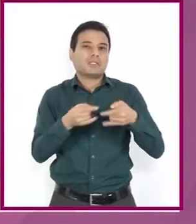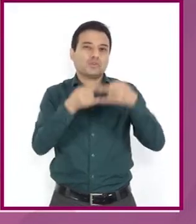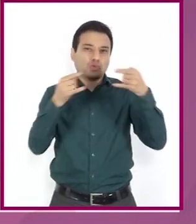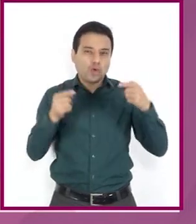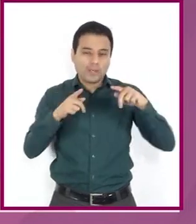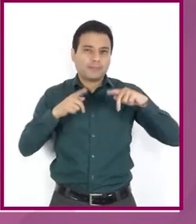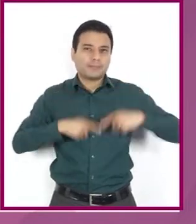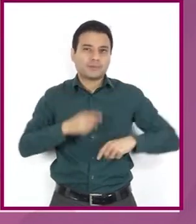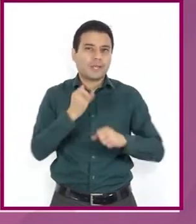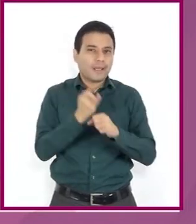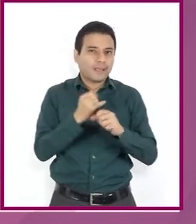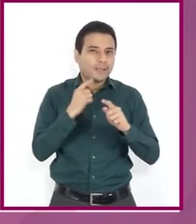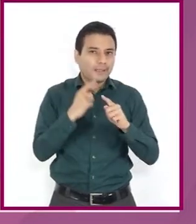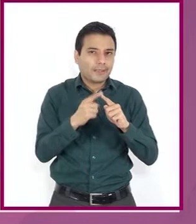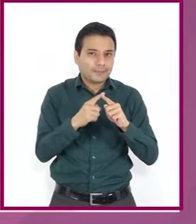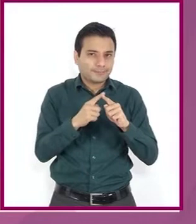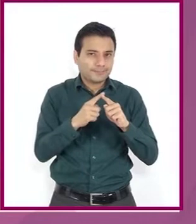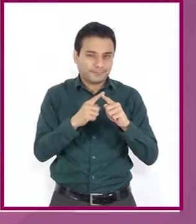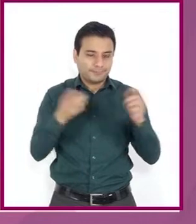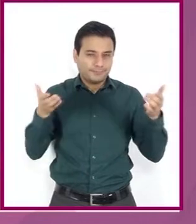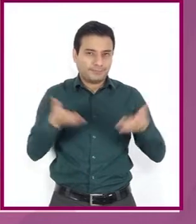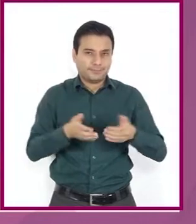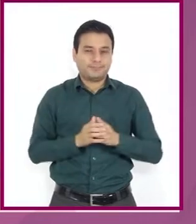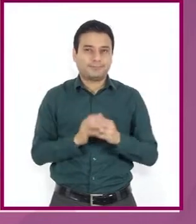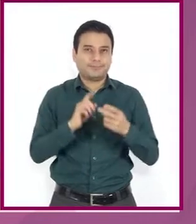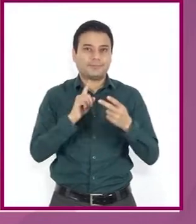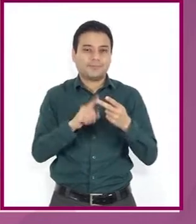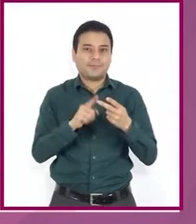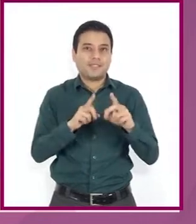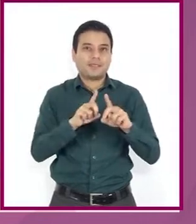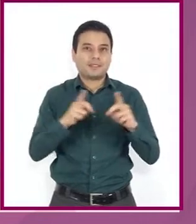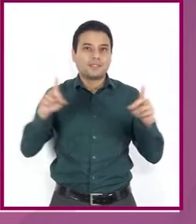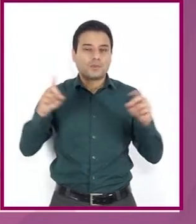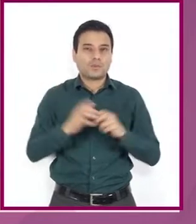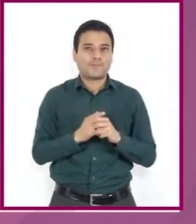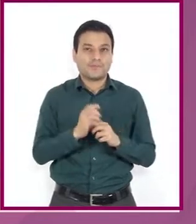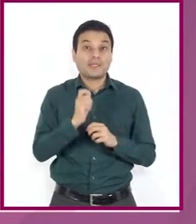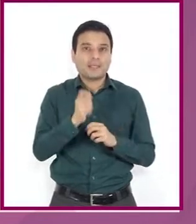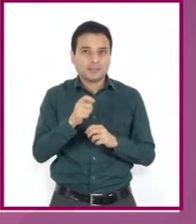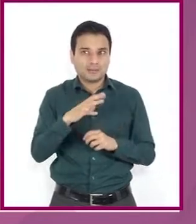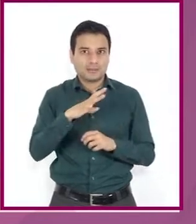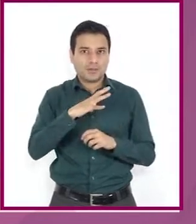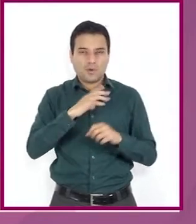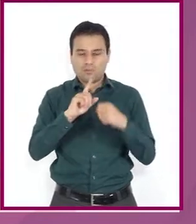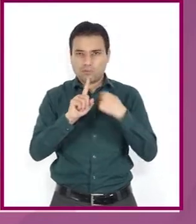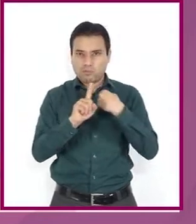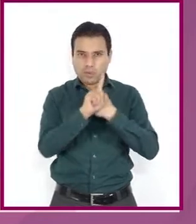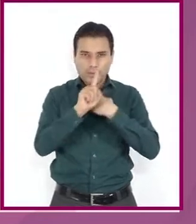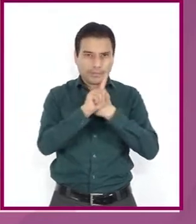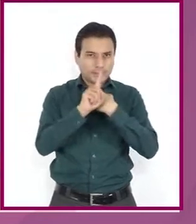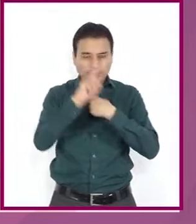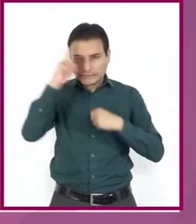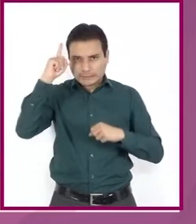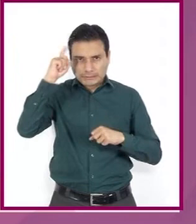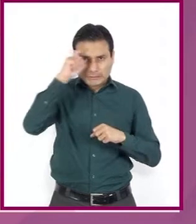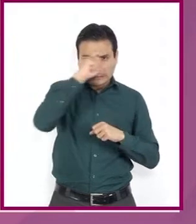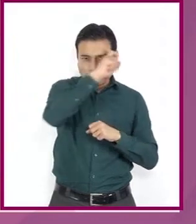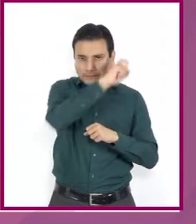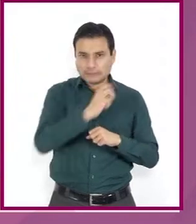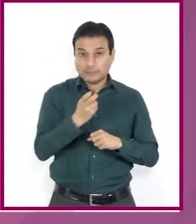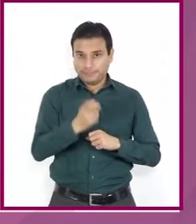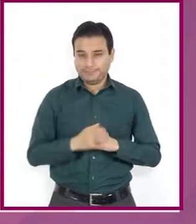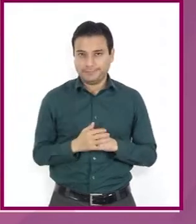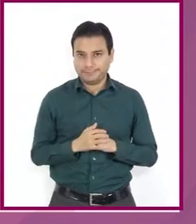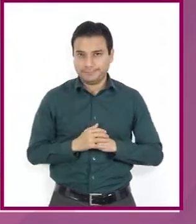los personajes. El desarrollo, donde se complican los acontecimientos del planteamiento